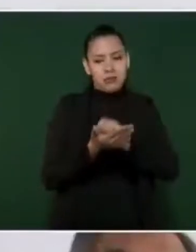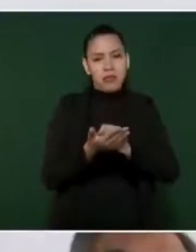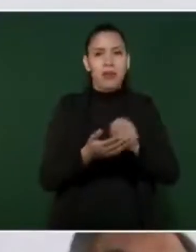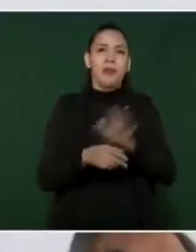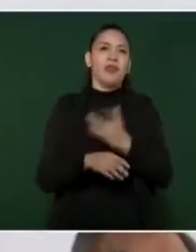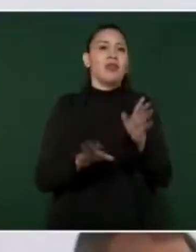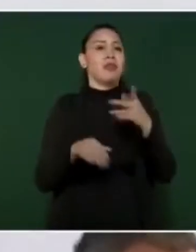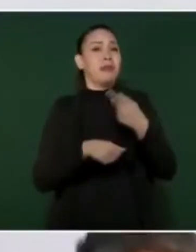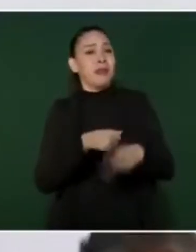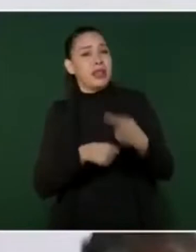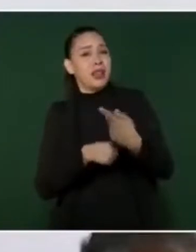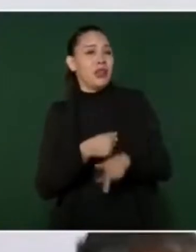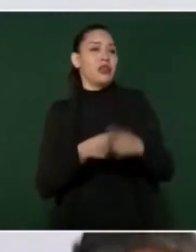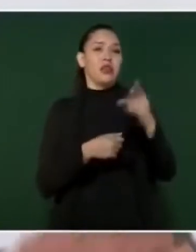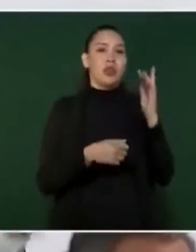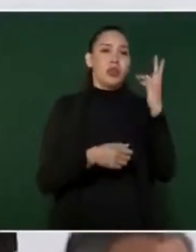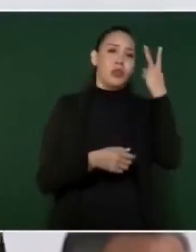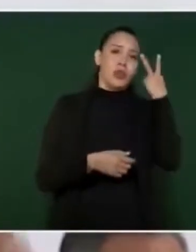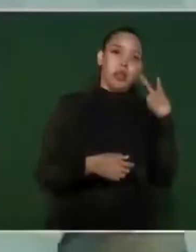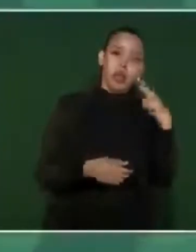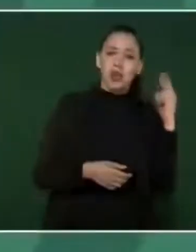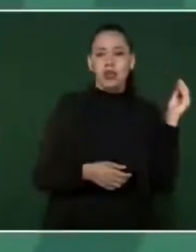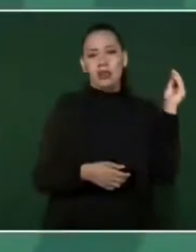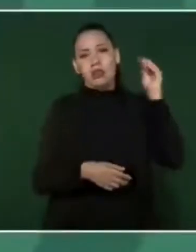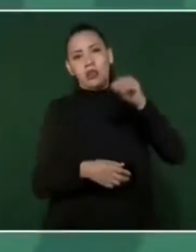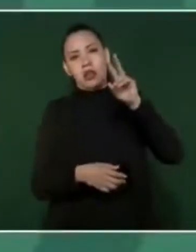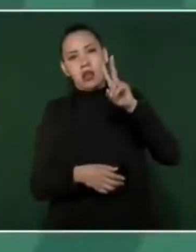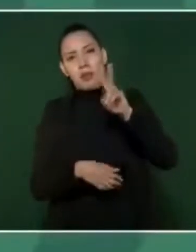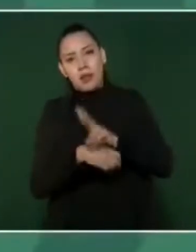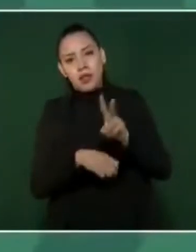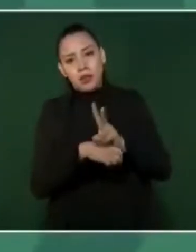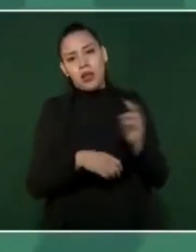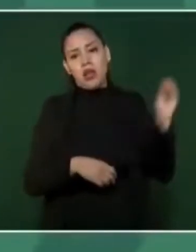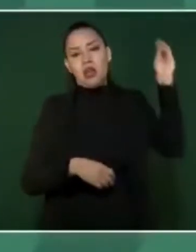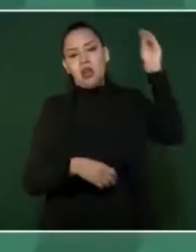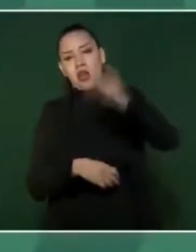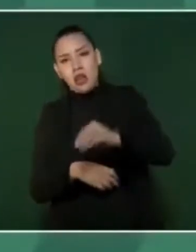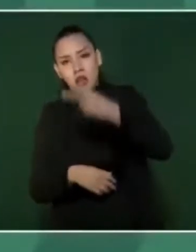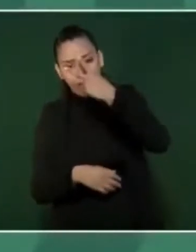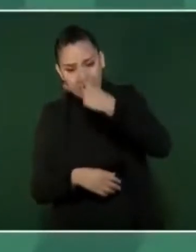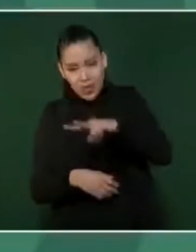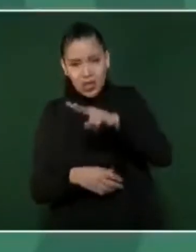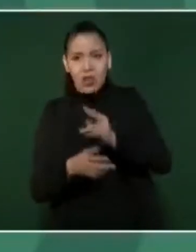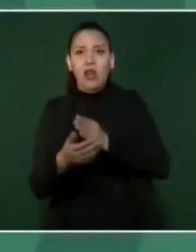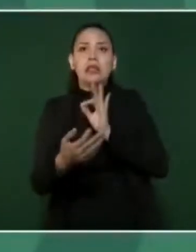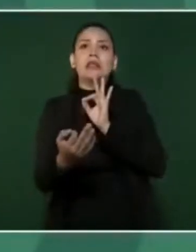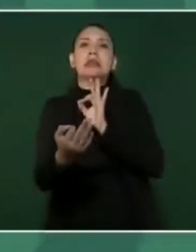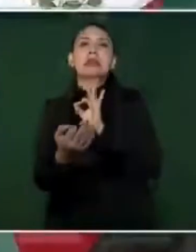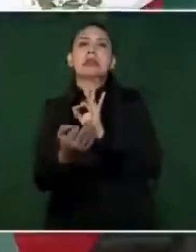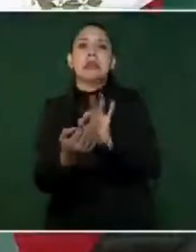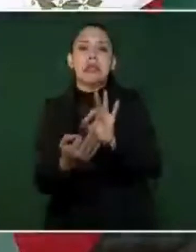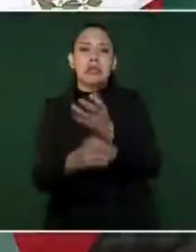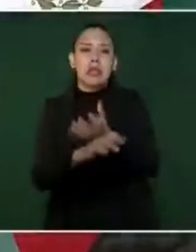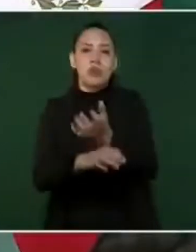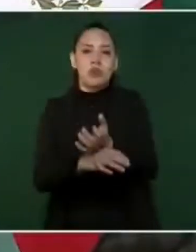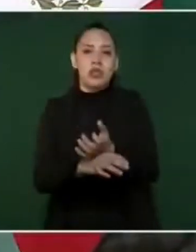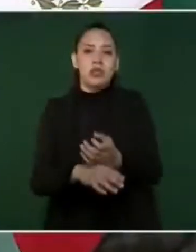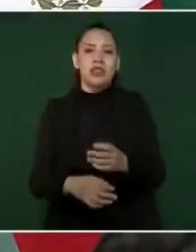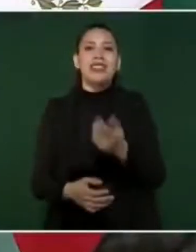y te regresan otra vez, por el título 42 famoso. Entonces, ese es un tema. Repito las cifras, 24,000